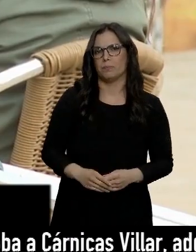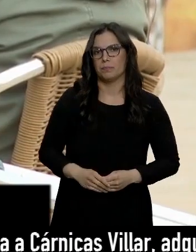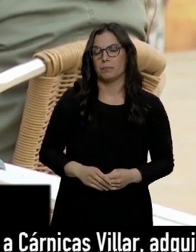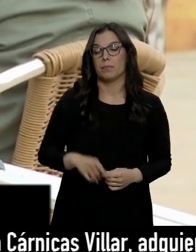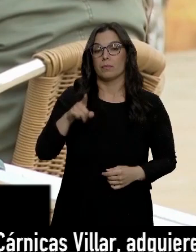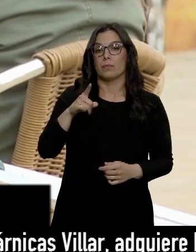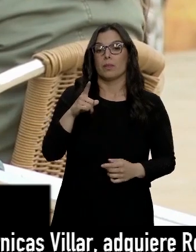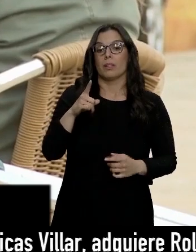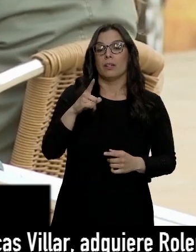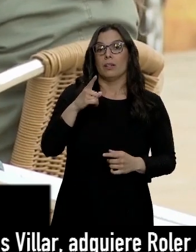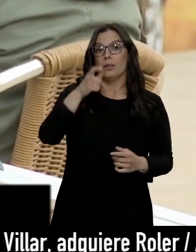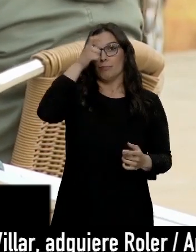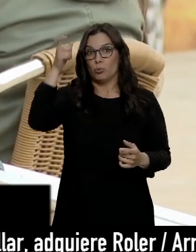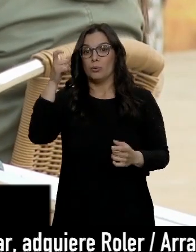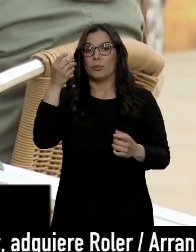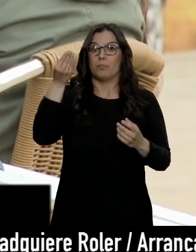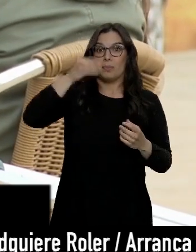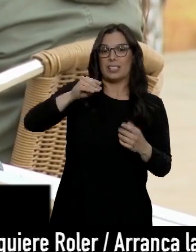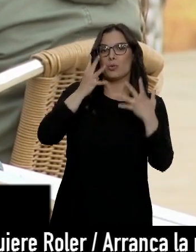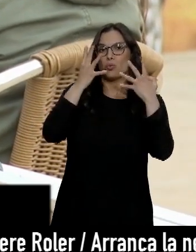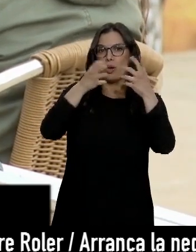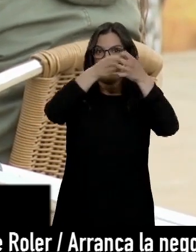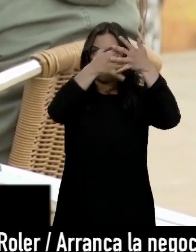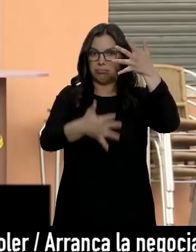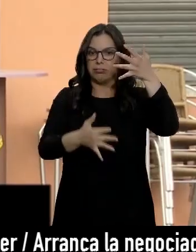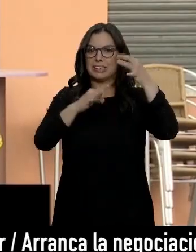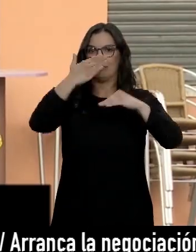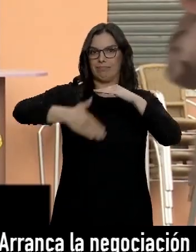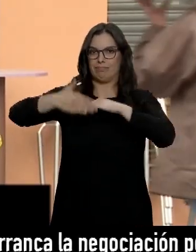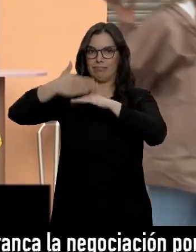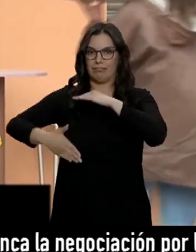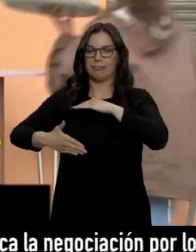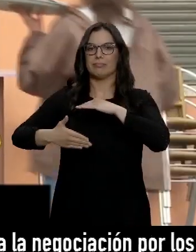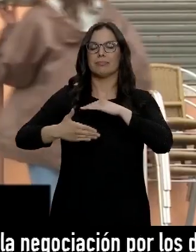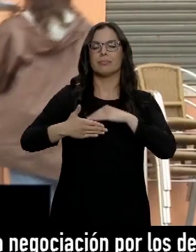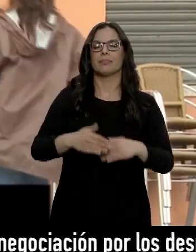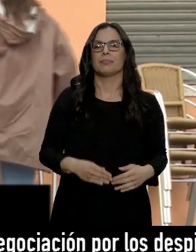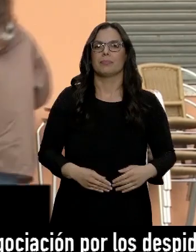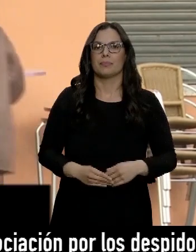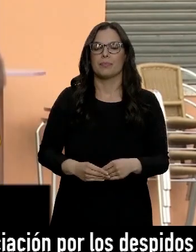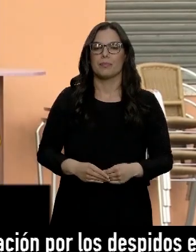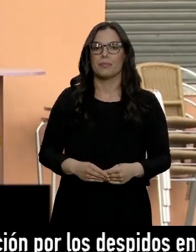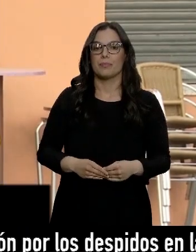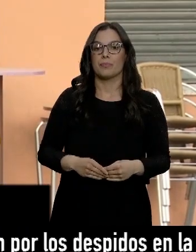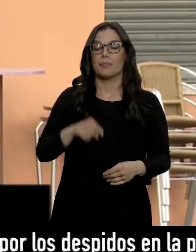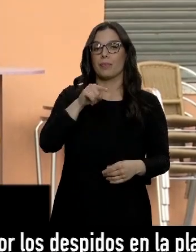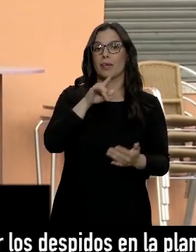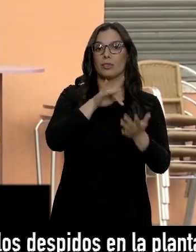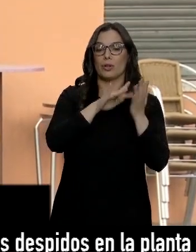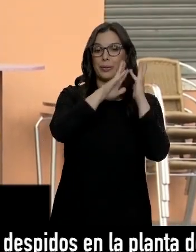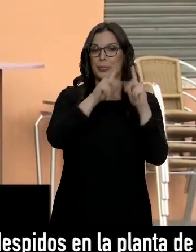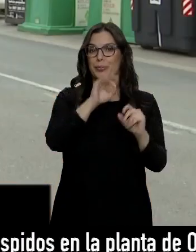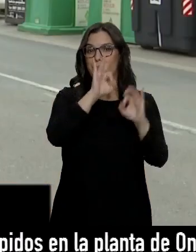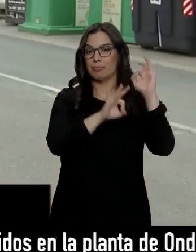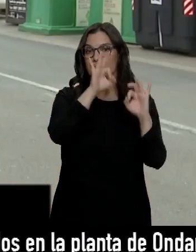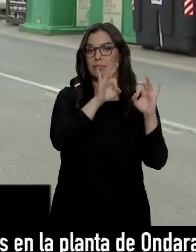uno de los 9 municipios más que se suman a la lista de localidades con restricciones más severas, al contar con una incidencia acumulada